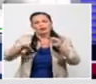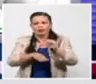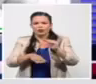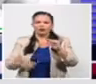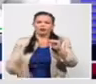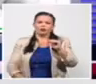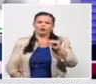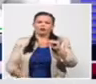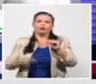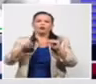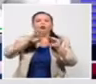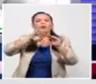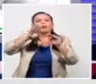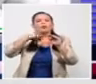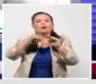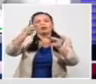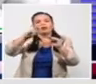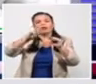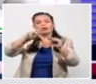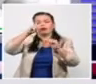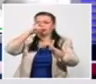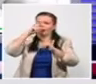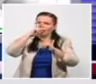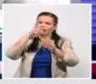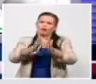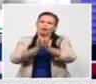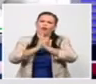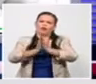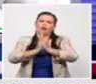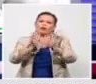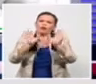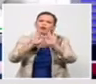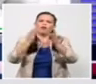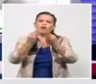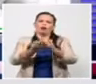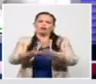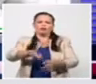de ahí la atención de toda la familia en la prevención del nuevo